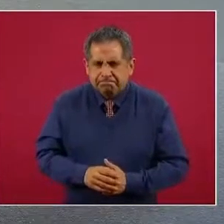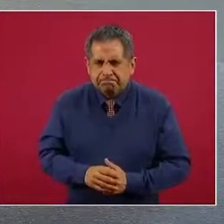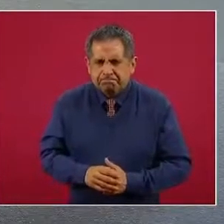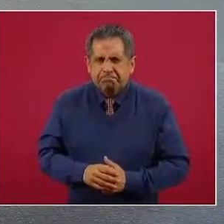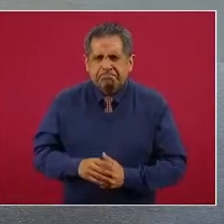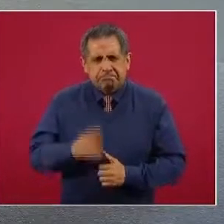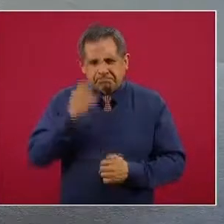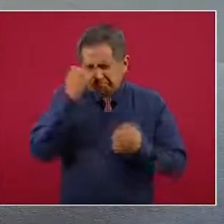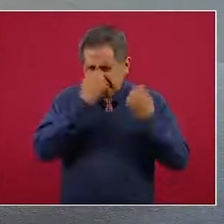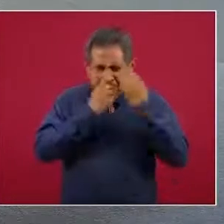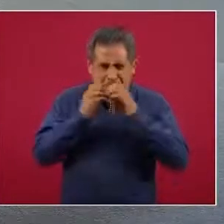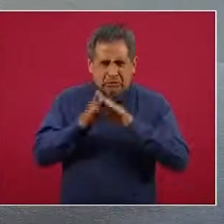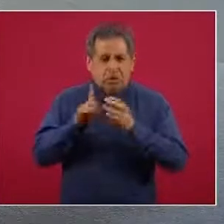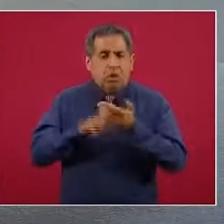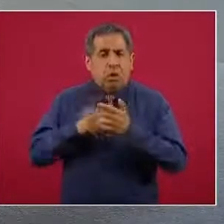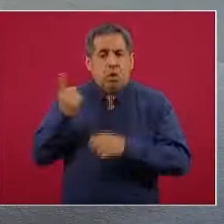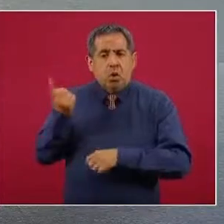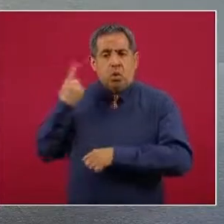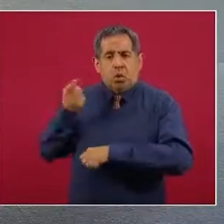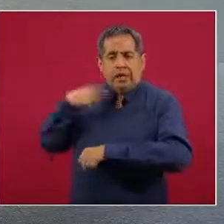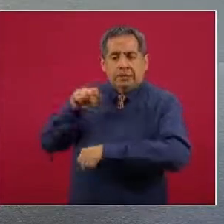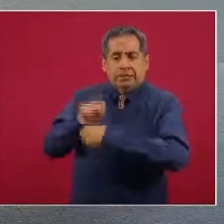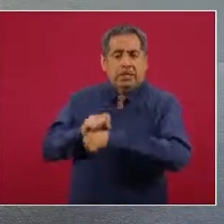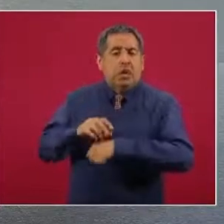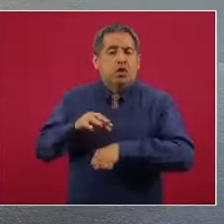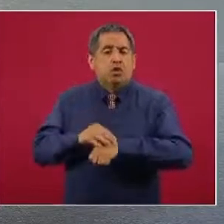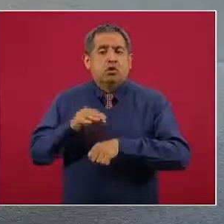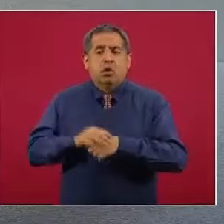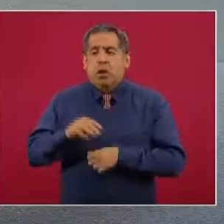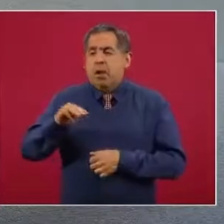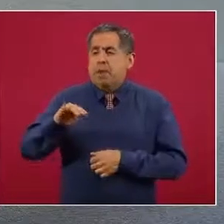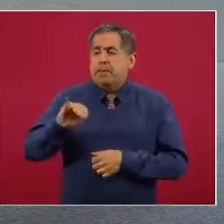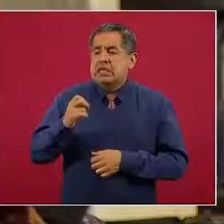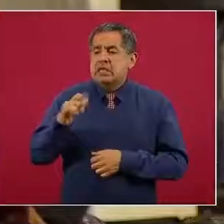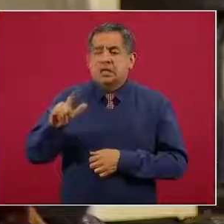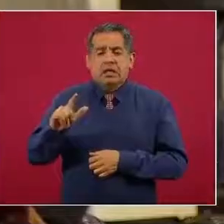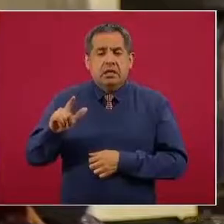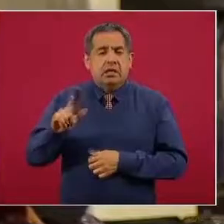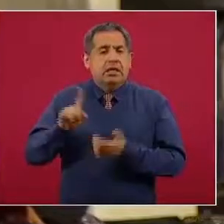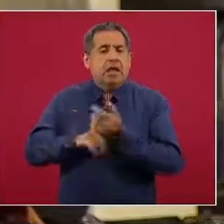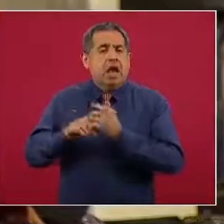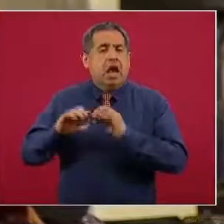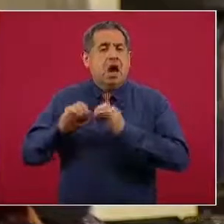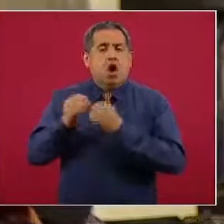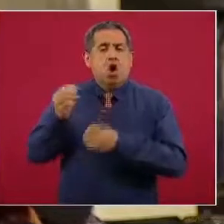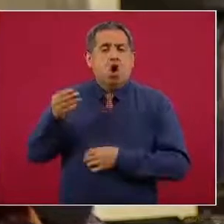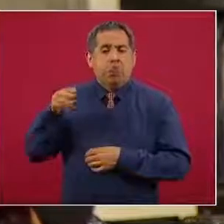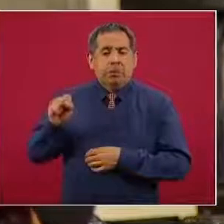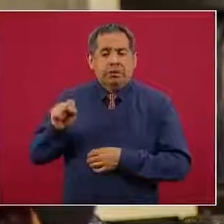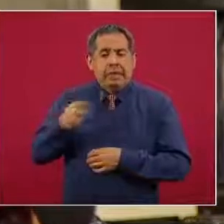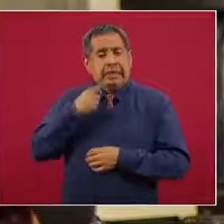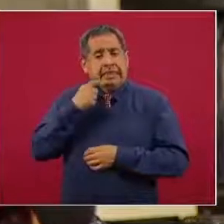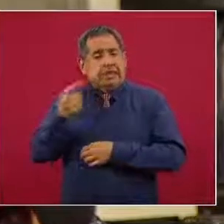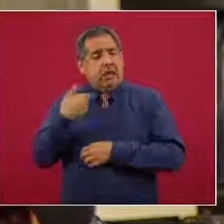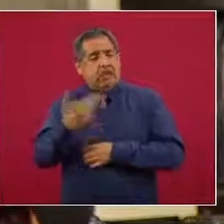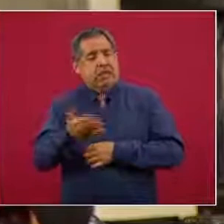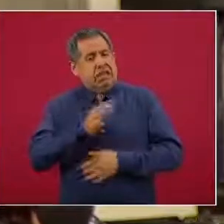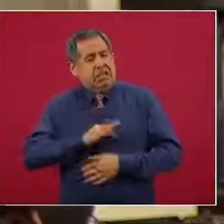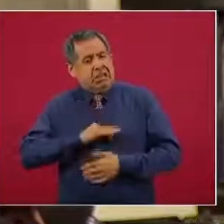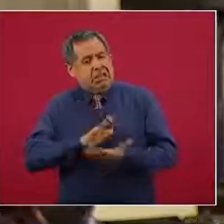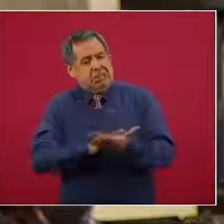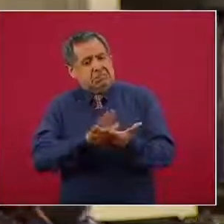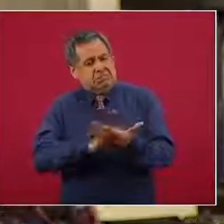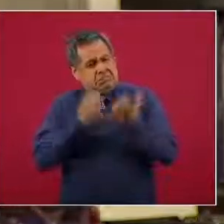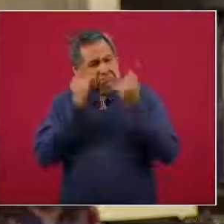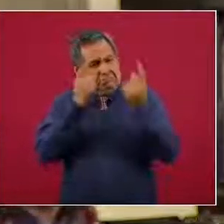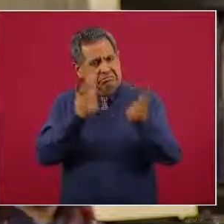de análisis. La semana pasada el doctor Michael Ryan de la Organización Mundial de la Salud hizo una felicitación